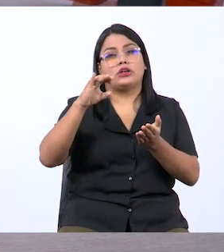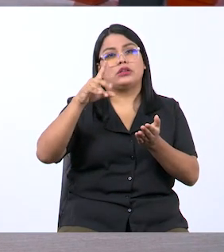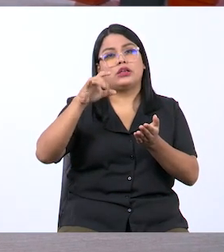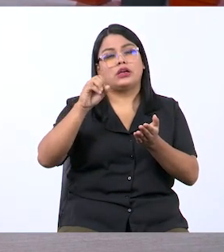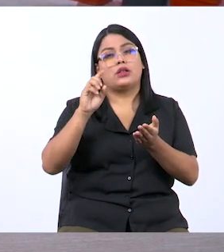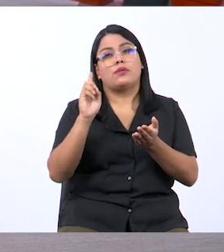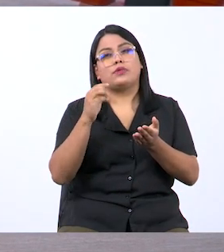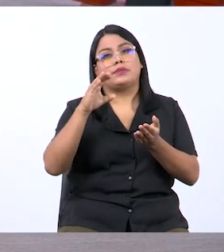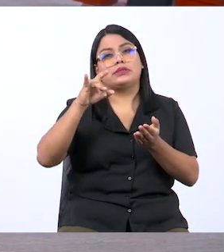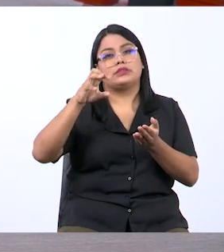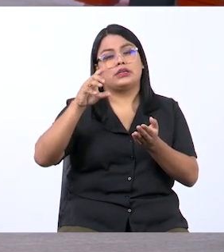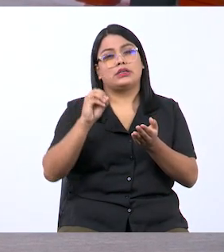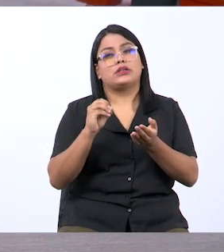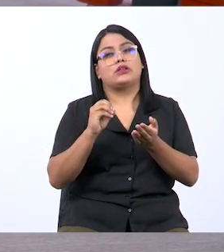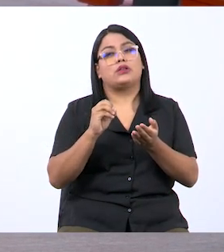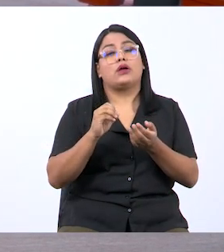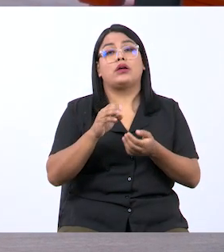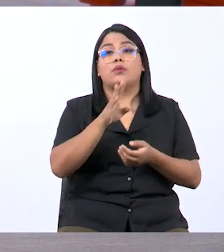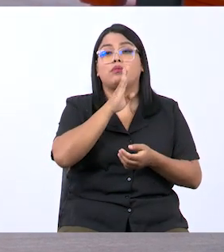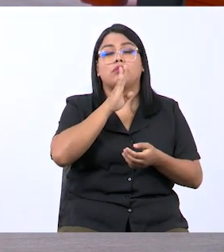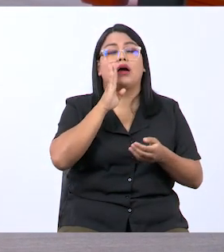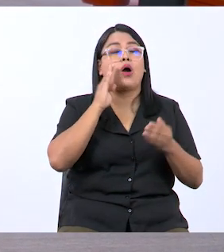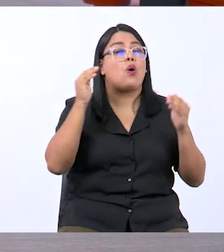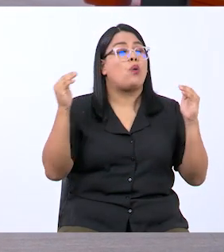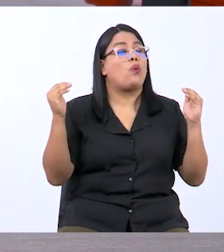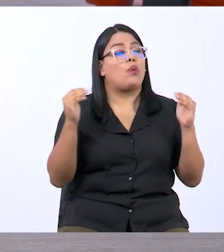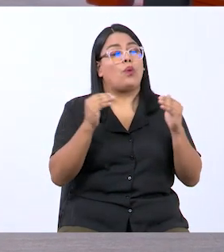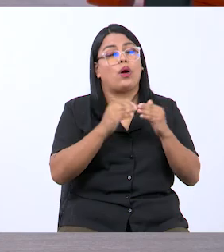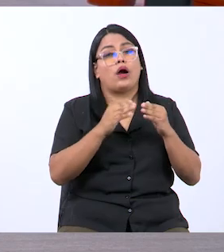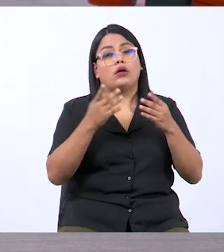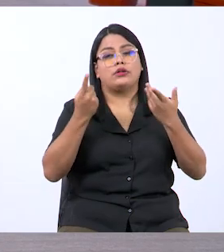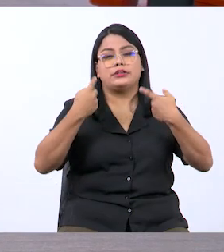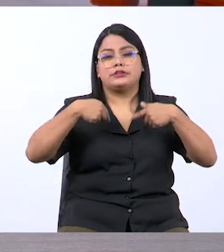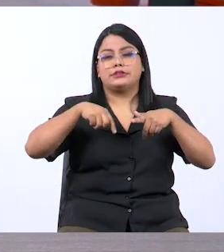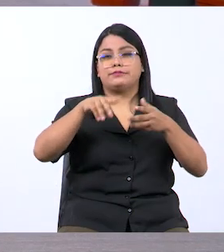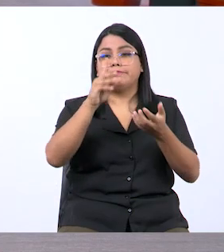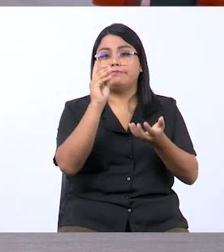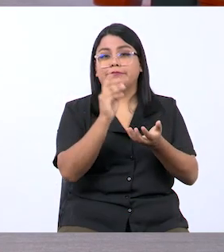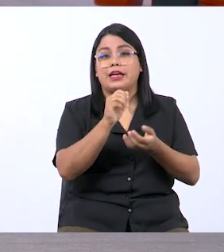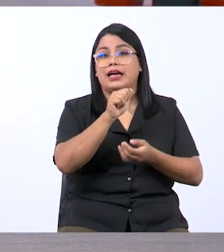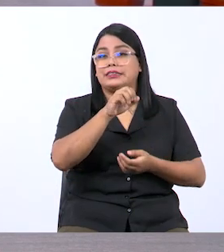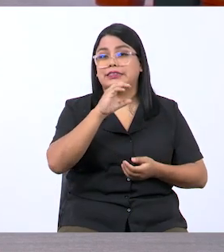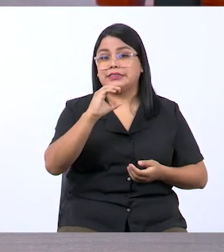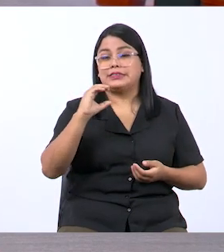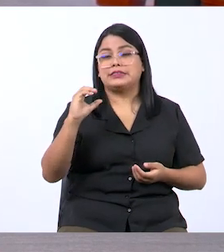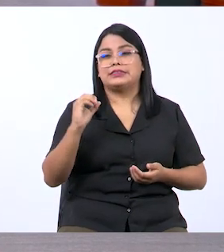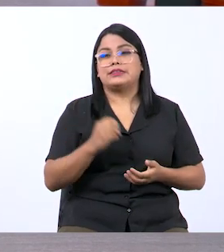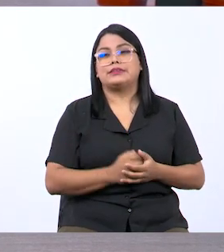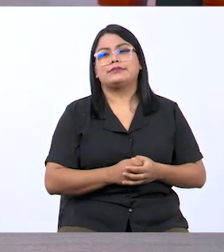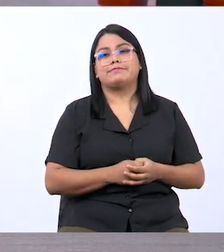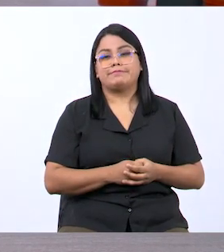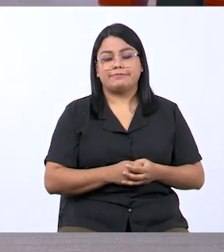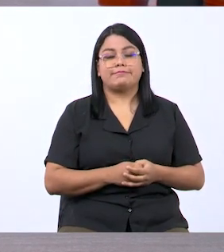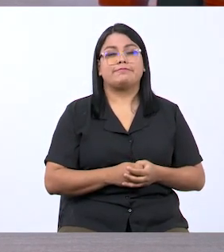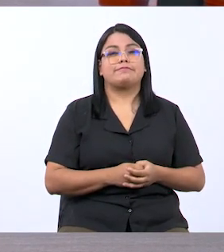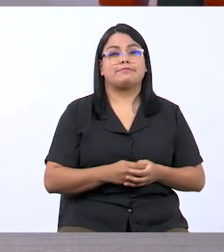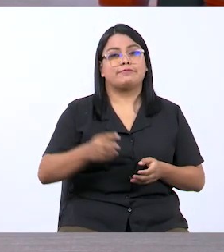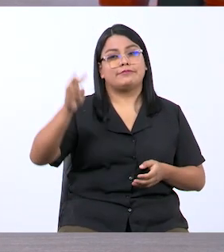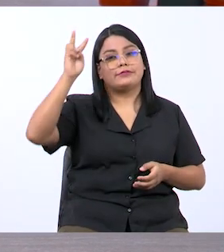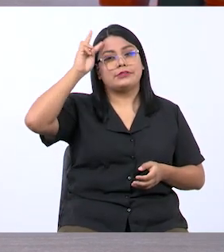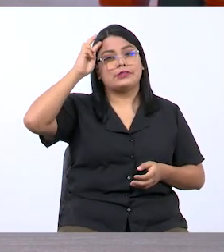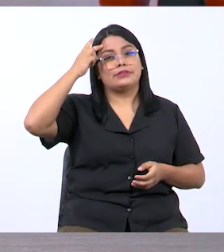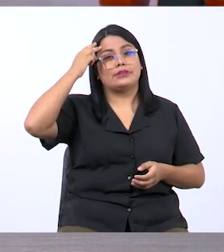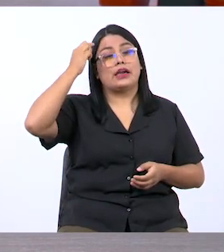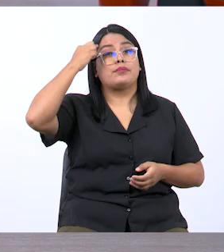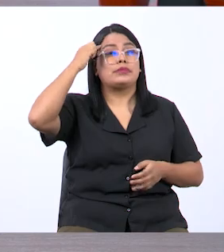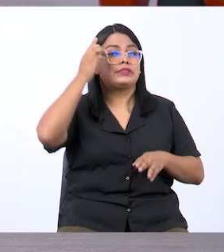primer ciclo, hasta bachillerato se ha utilizado la secuencia denominada ACC. Esta secuencia se define como